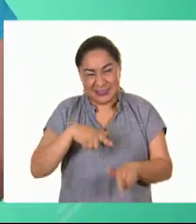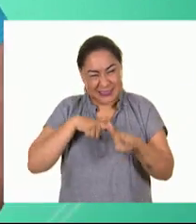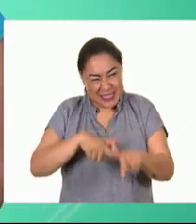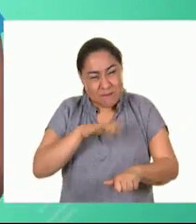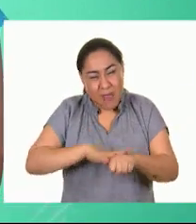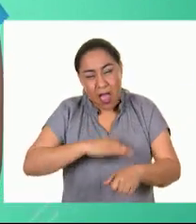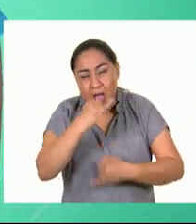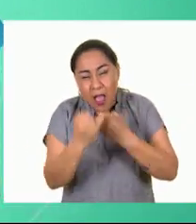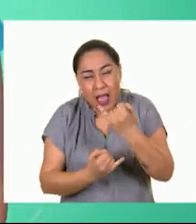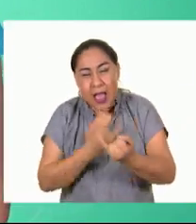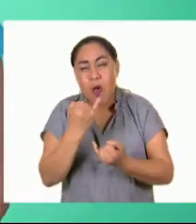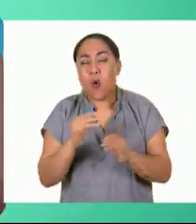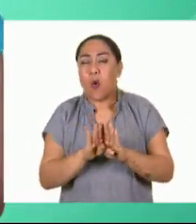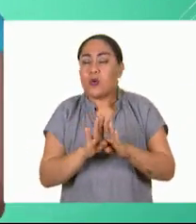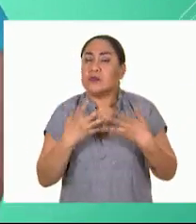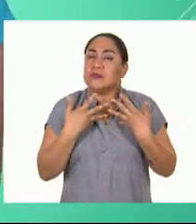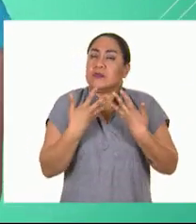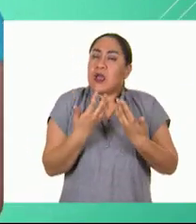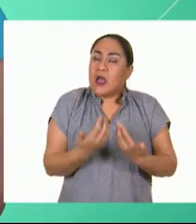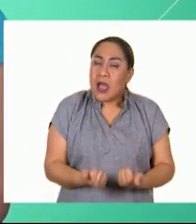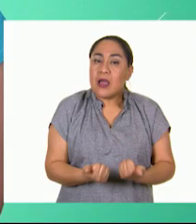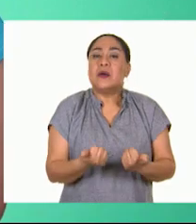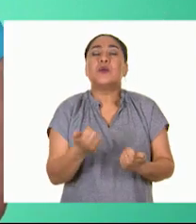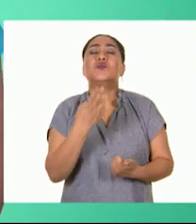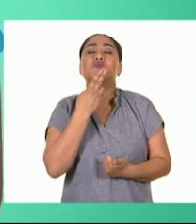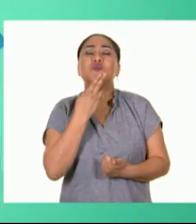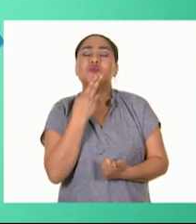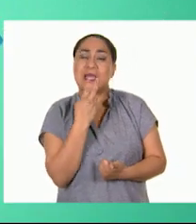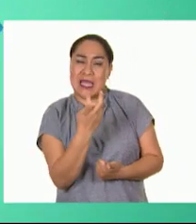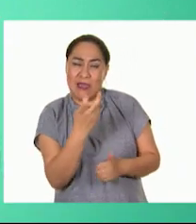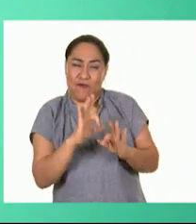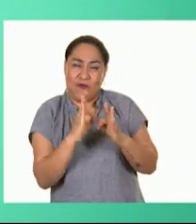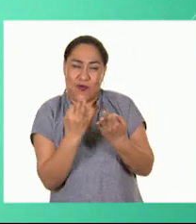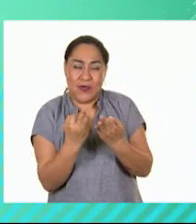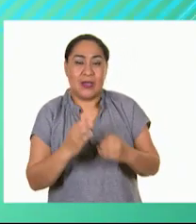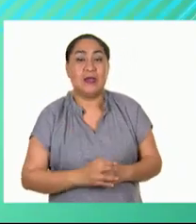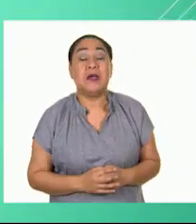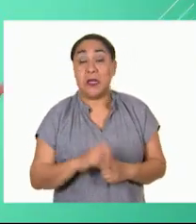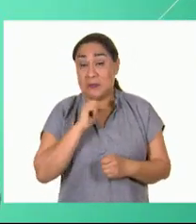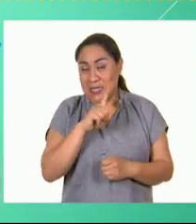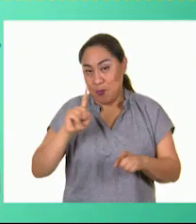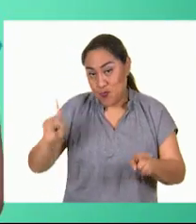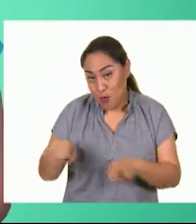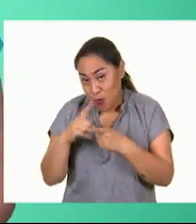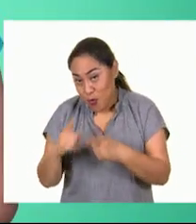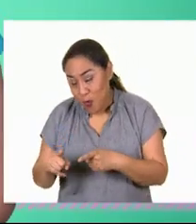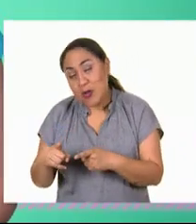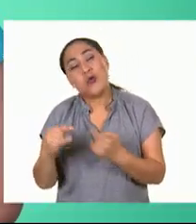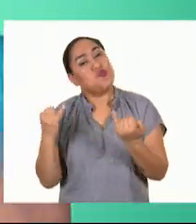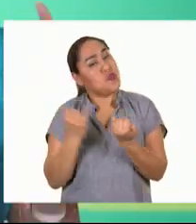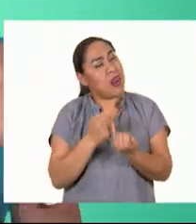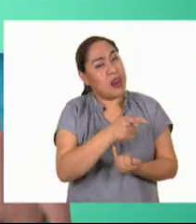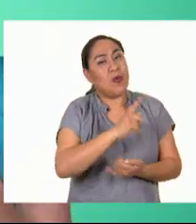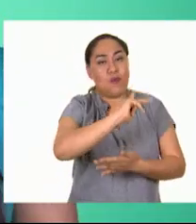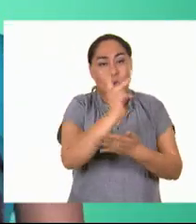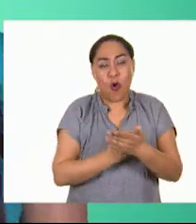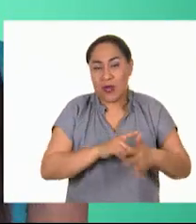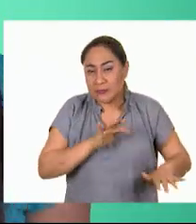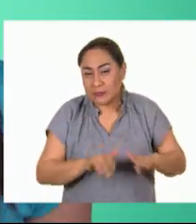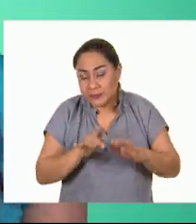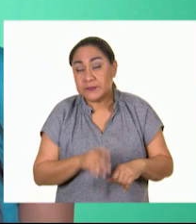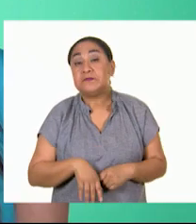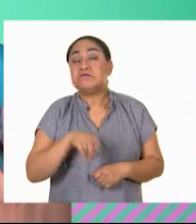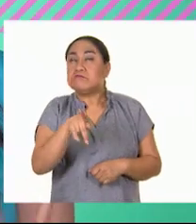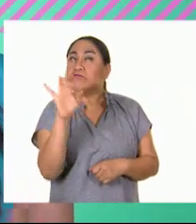para comprender la frecuencia con la que podemos aplicar esta técnica, tanto en la música como en la programación. Si tu